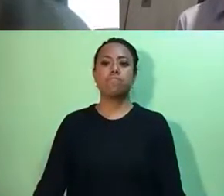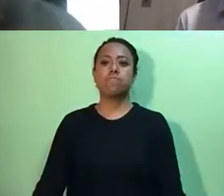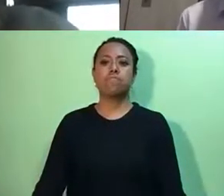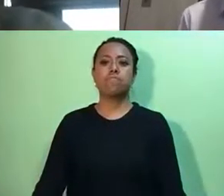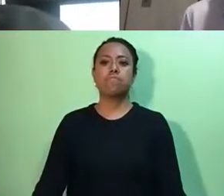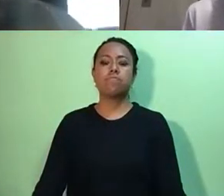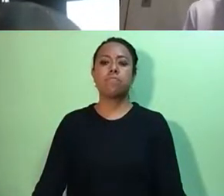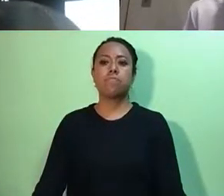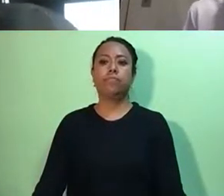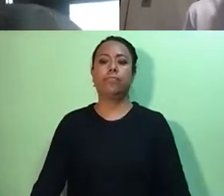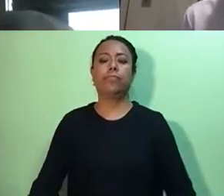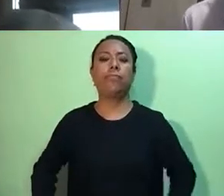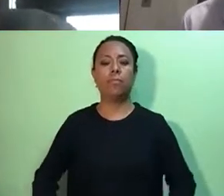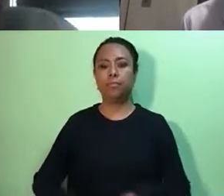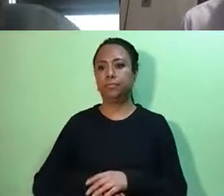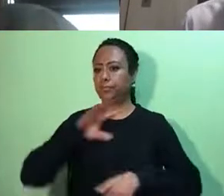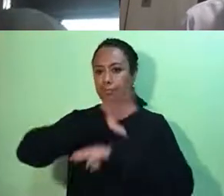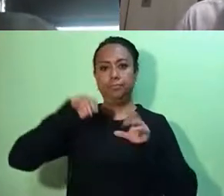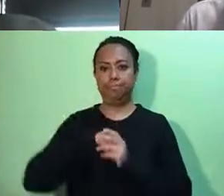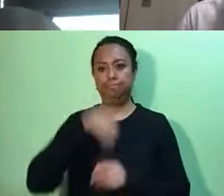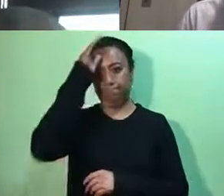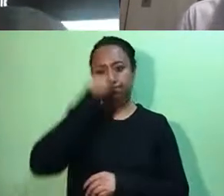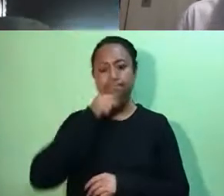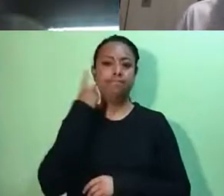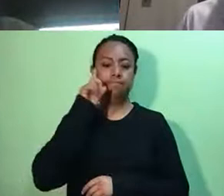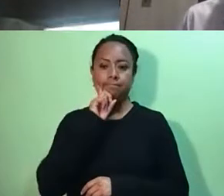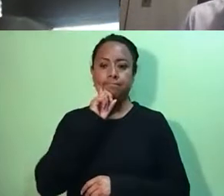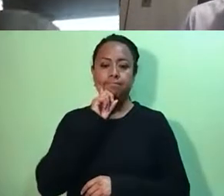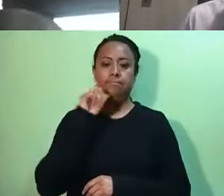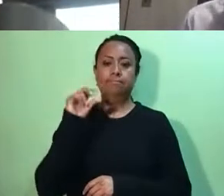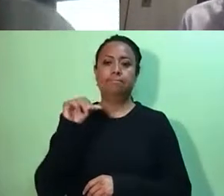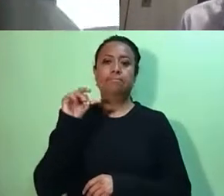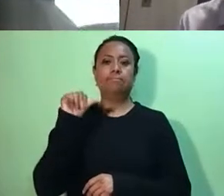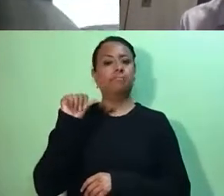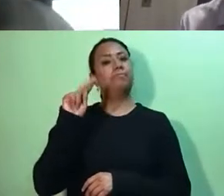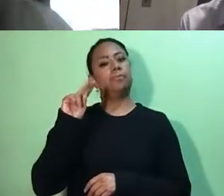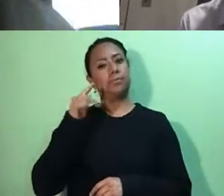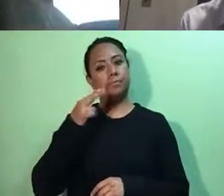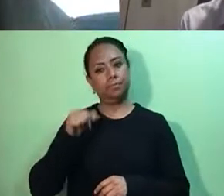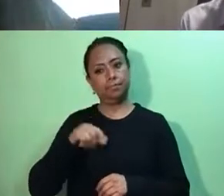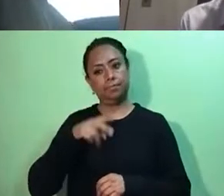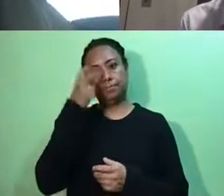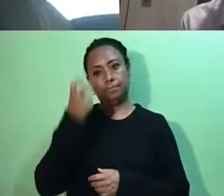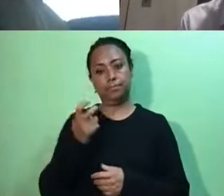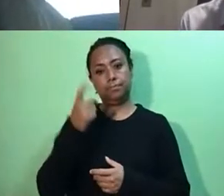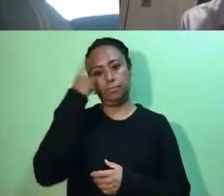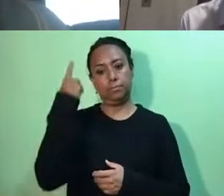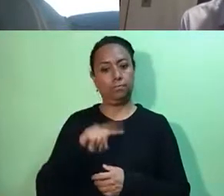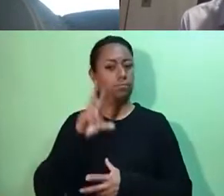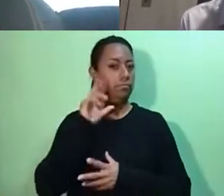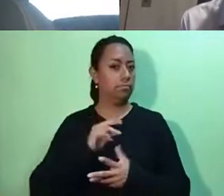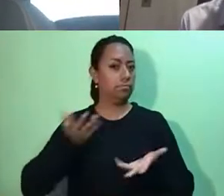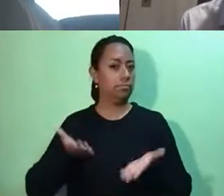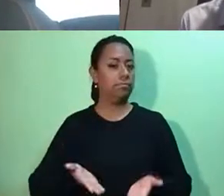Sí, totalmente de acuerdo, diputada Marta. Gracias, y justo era para eso, para no llegar al último día de sesiones donde se instala